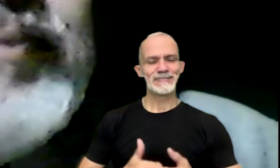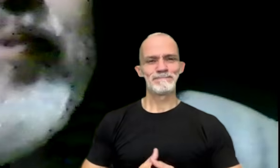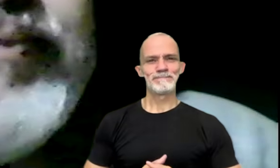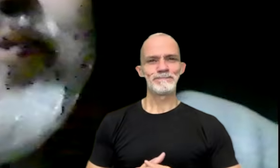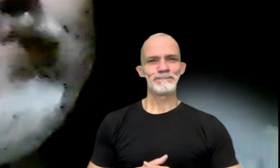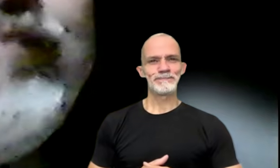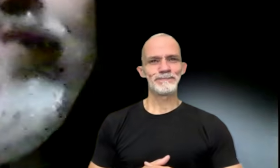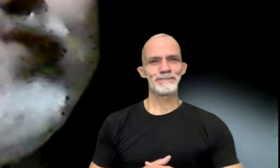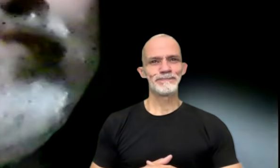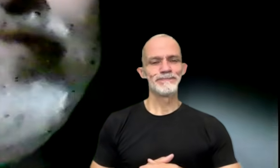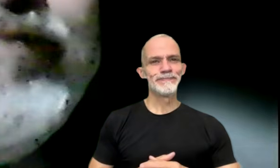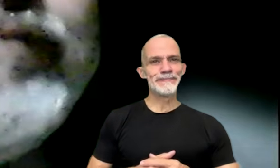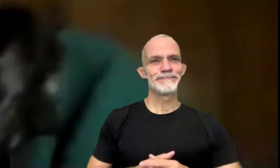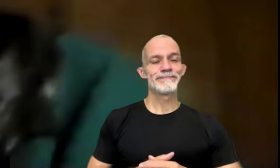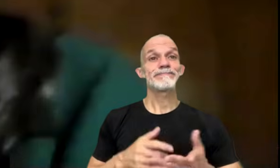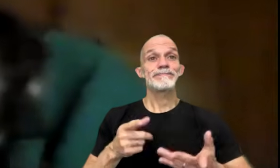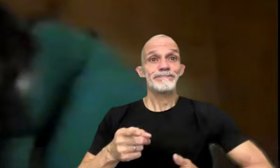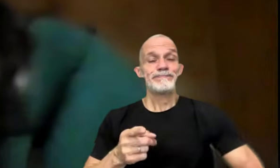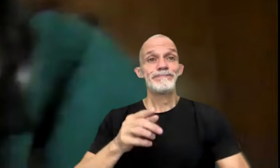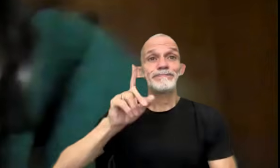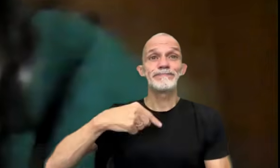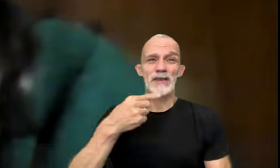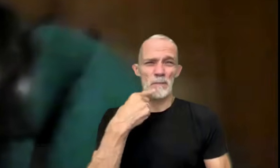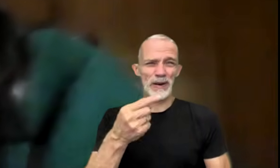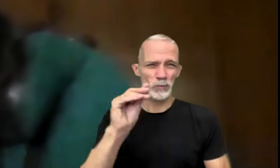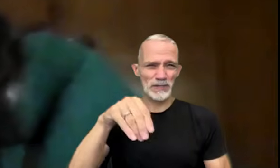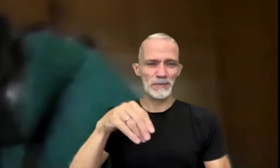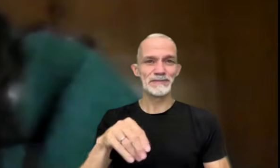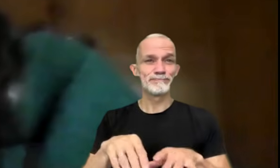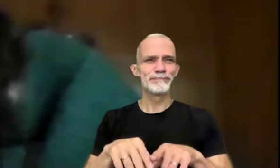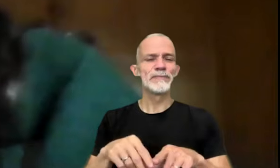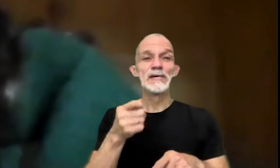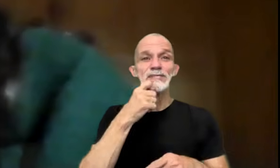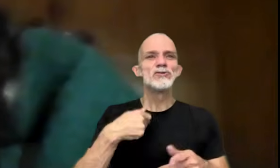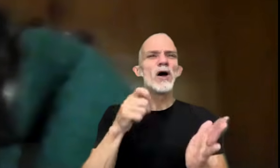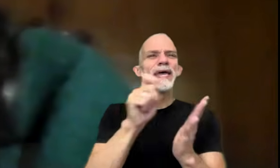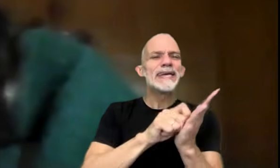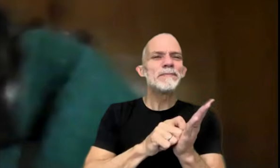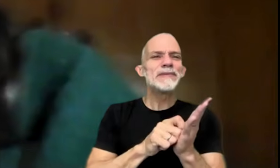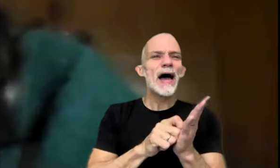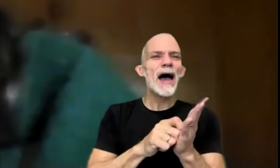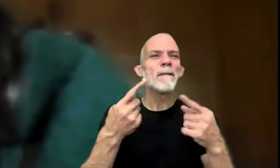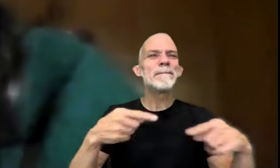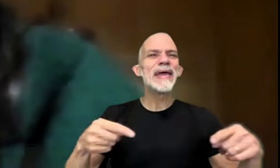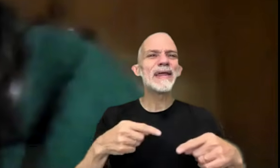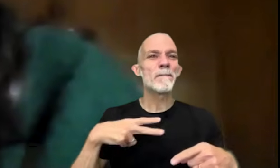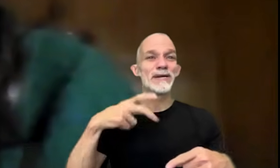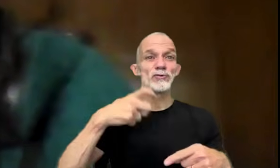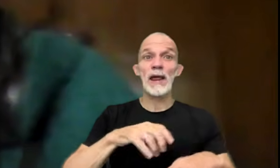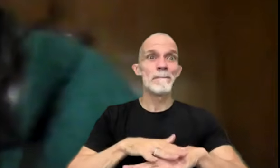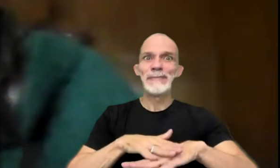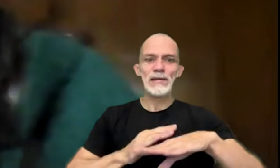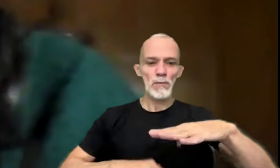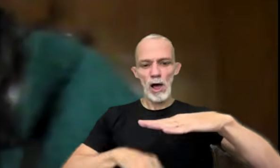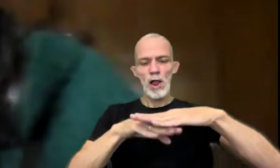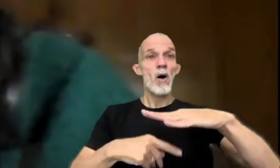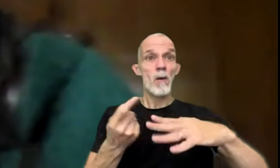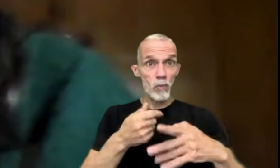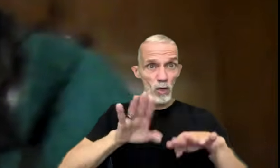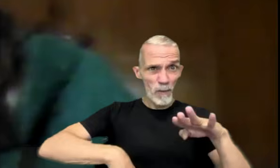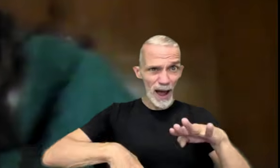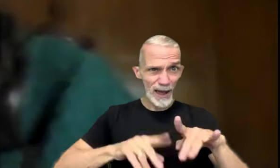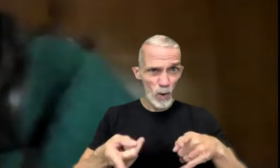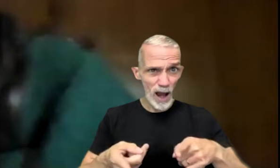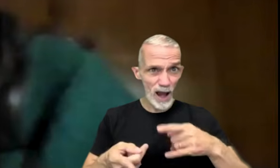Gracias. Listo, acá surgió otra pregunta. sí. Si soy inscrita en bienes personales, pero no llego al mínimo, ¿puedo darme